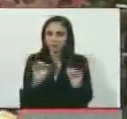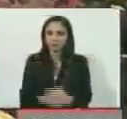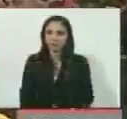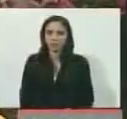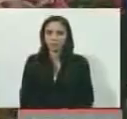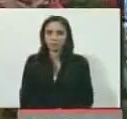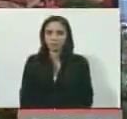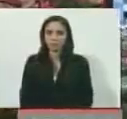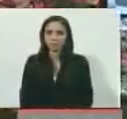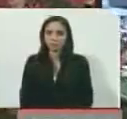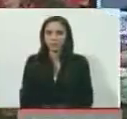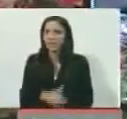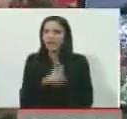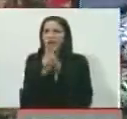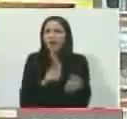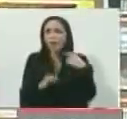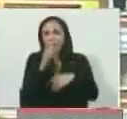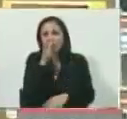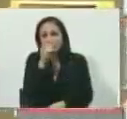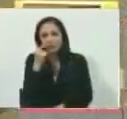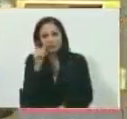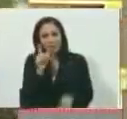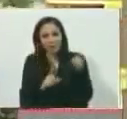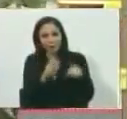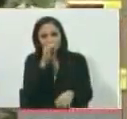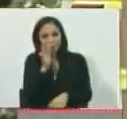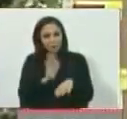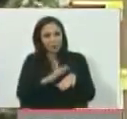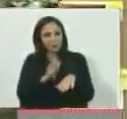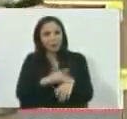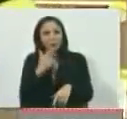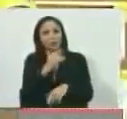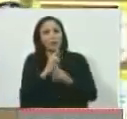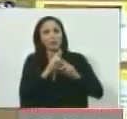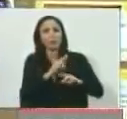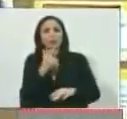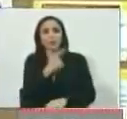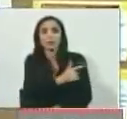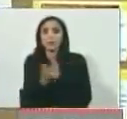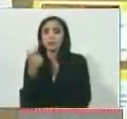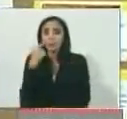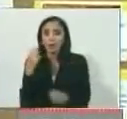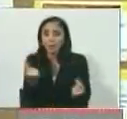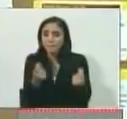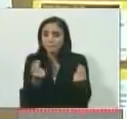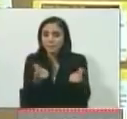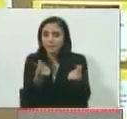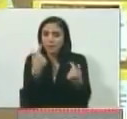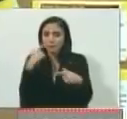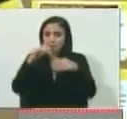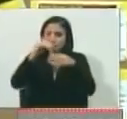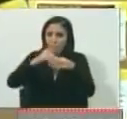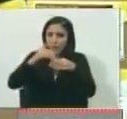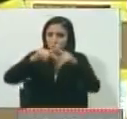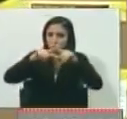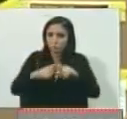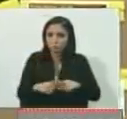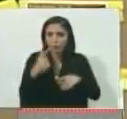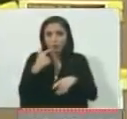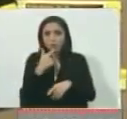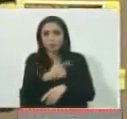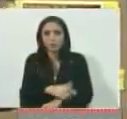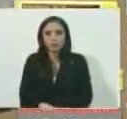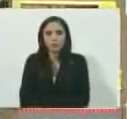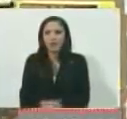A uno le dan ganas de reír. Porque ellos dicen, y esto es para anotarlo con números, ¿no?, que